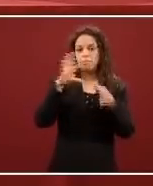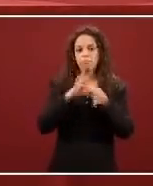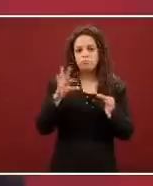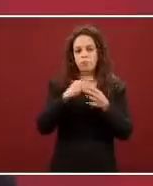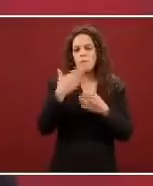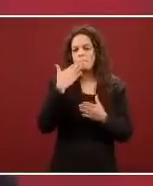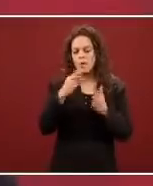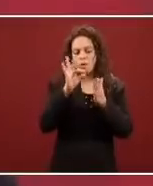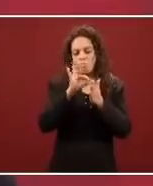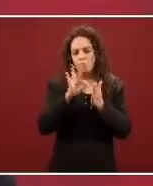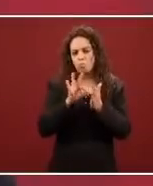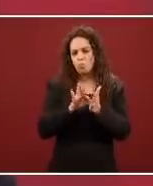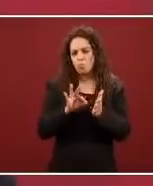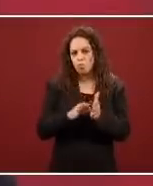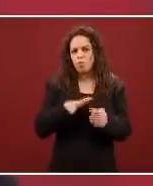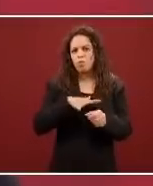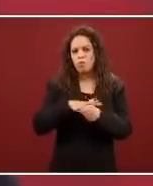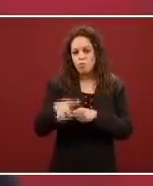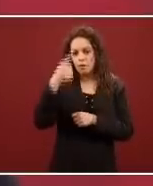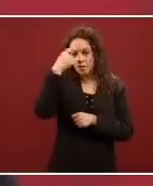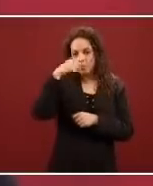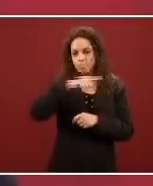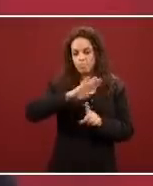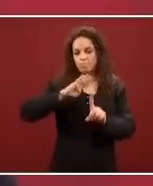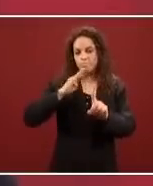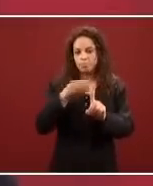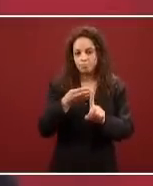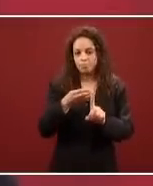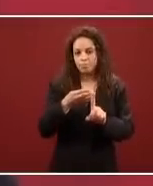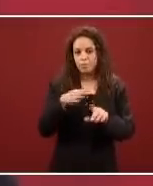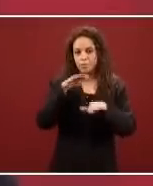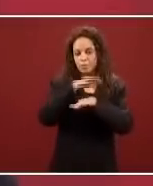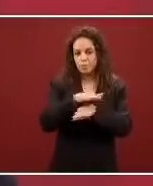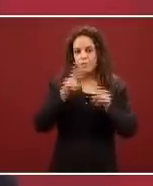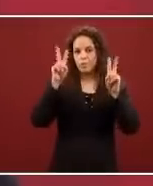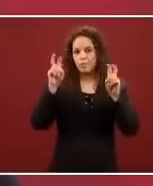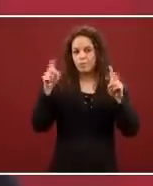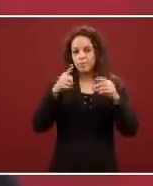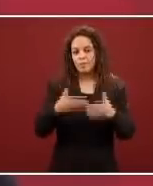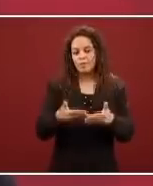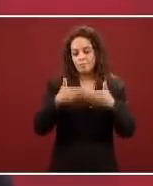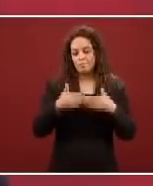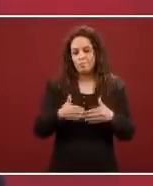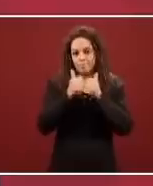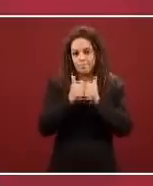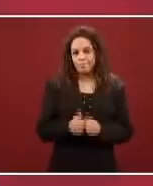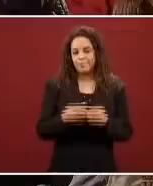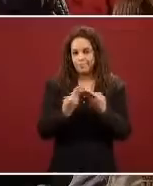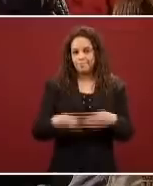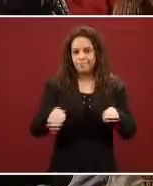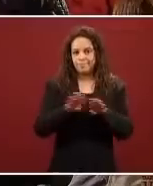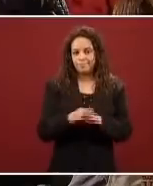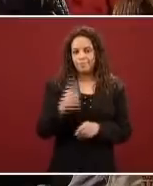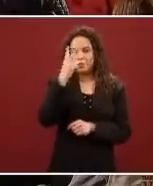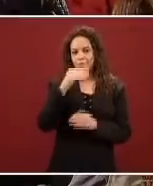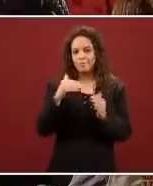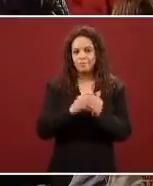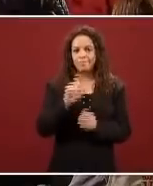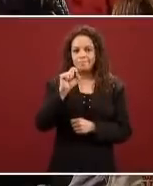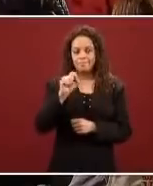acciones y todo lo que enmarca o va a ser la Jornada Nacional de Sana Distancia 2020. Doctor